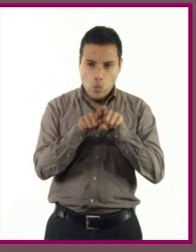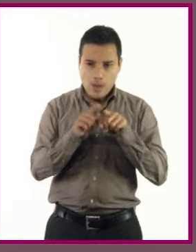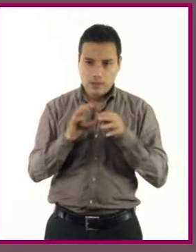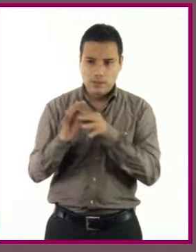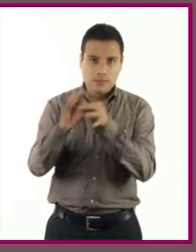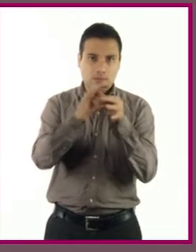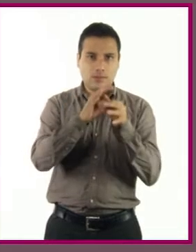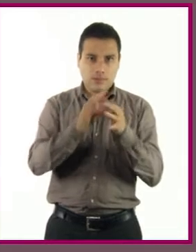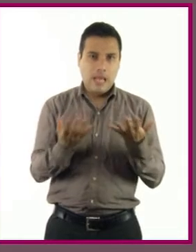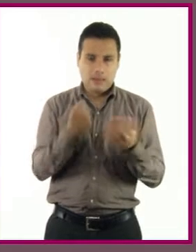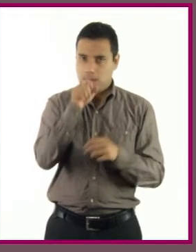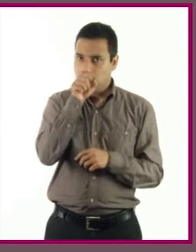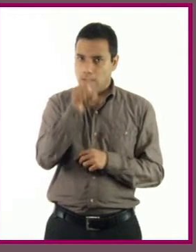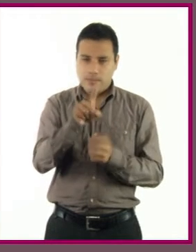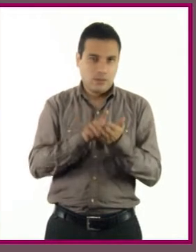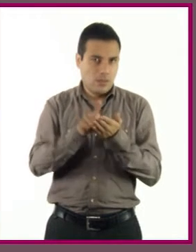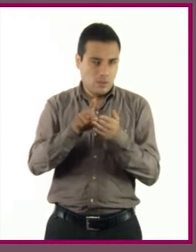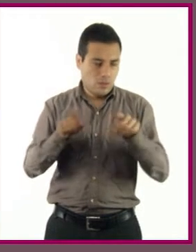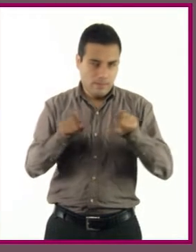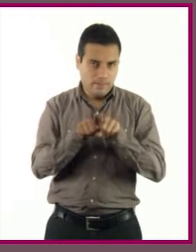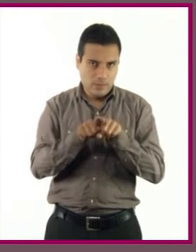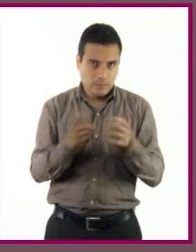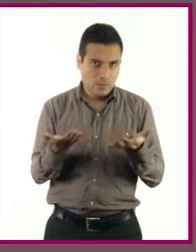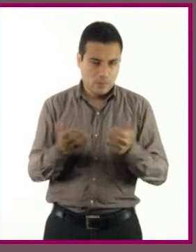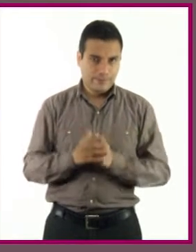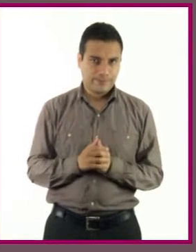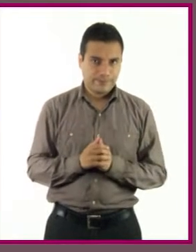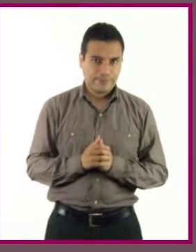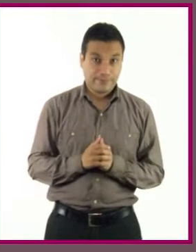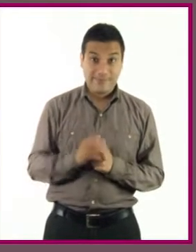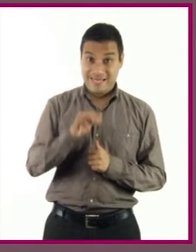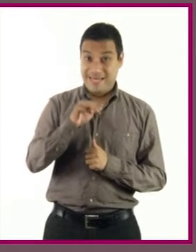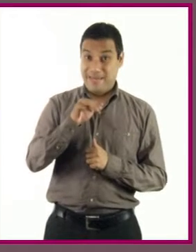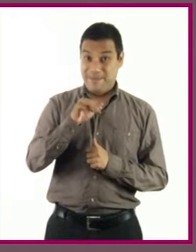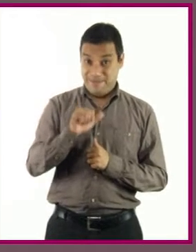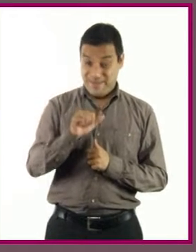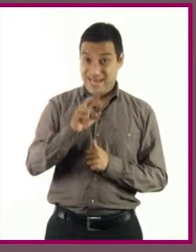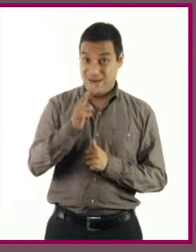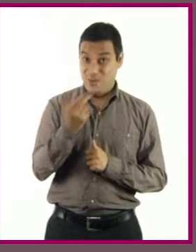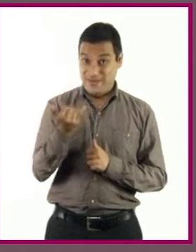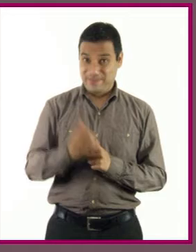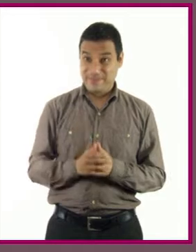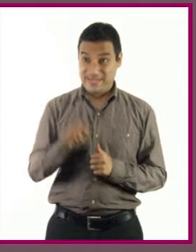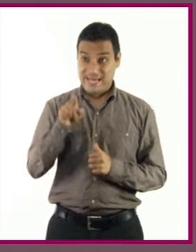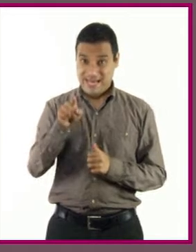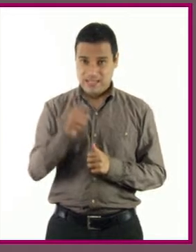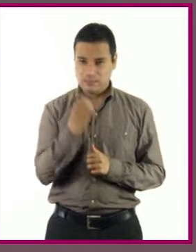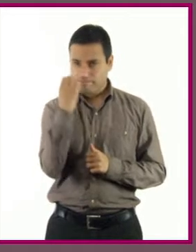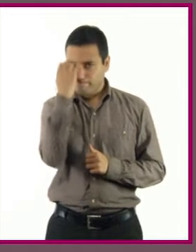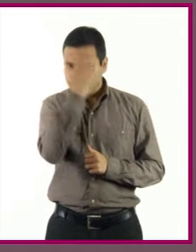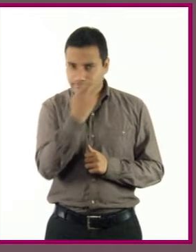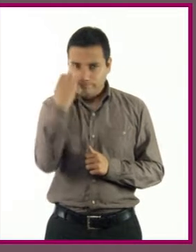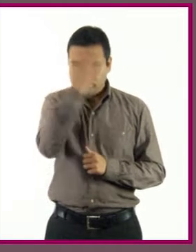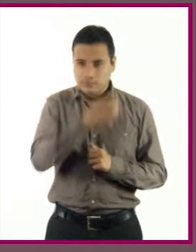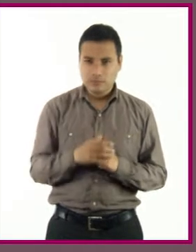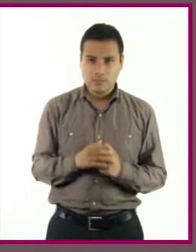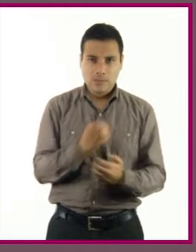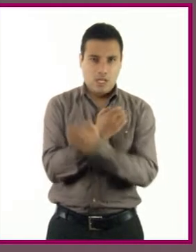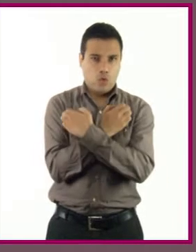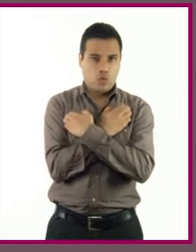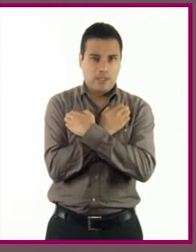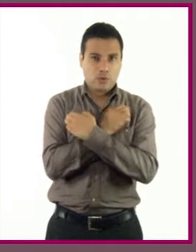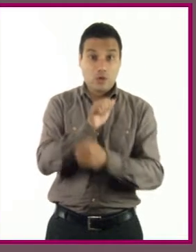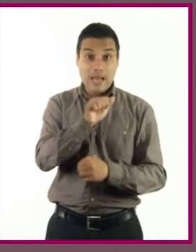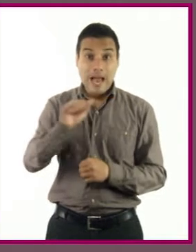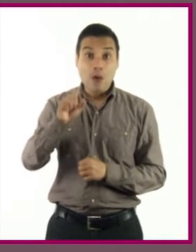deben compartir los mismos derechos. Mary también analizaba cómo los roles de la educación para las